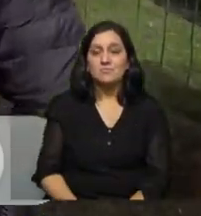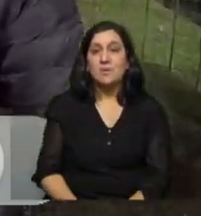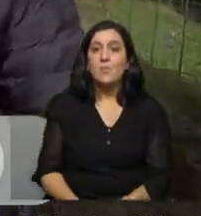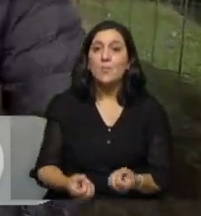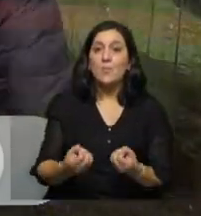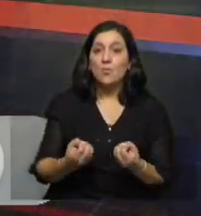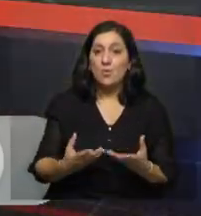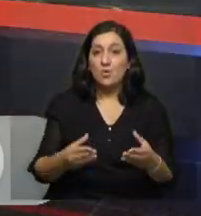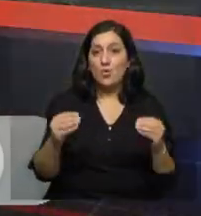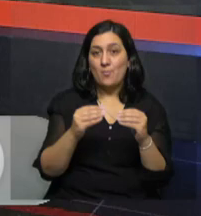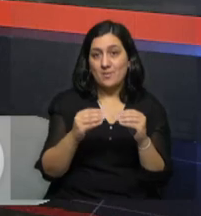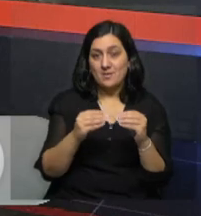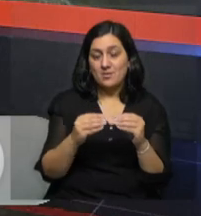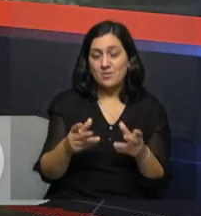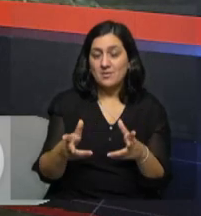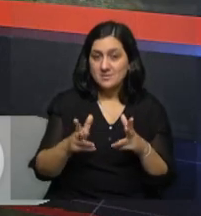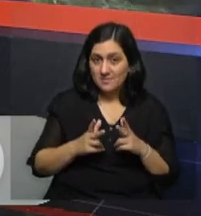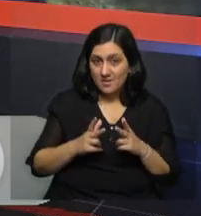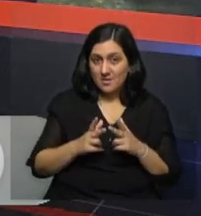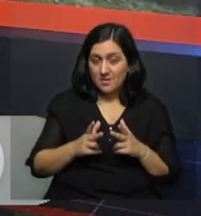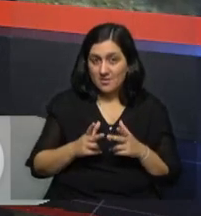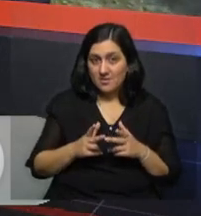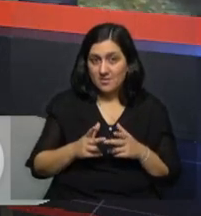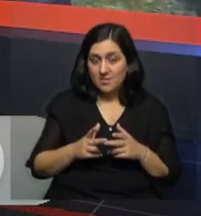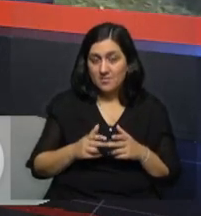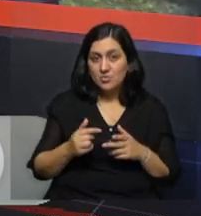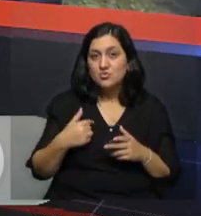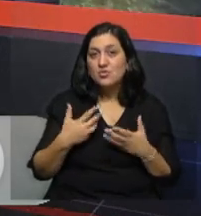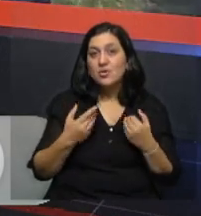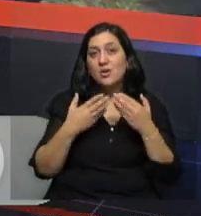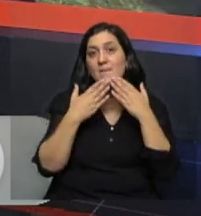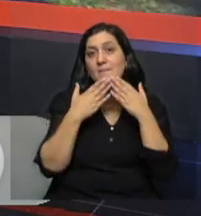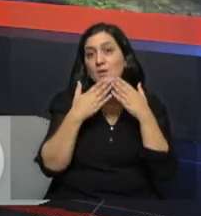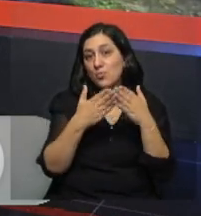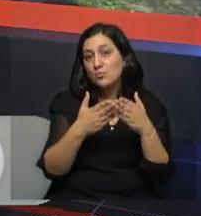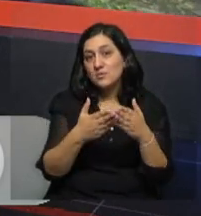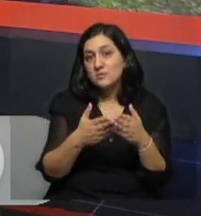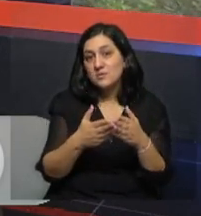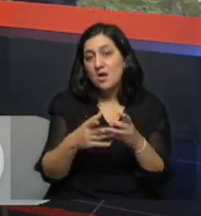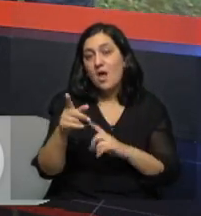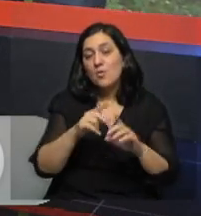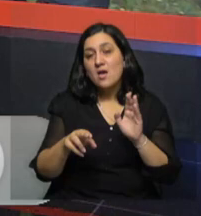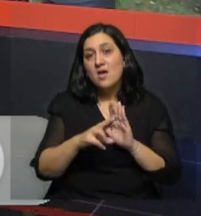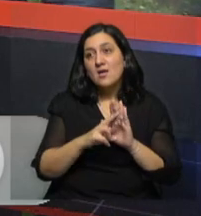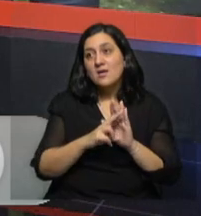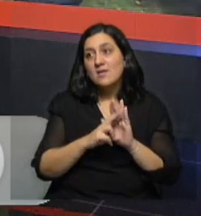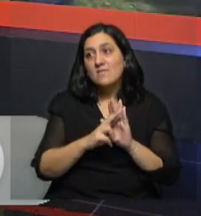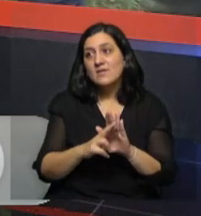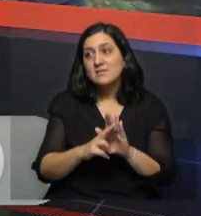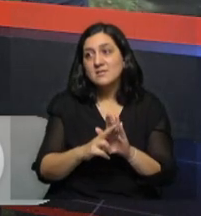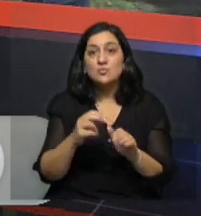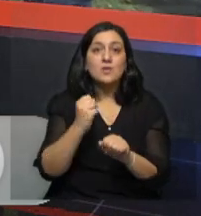bueno, compañeros y compañeras, dime, Fito. No, porque para que le preguntes alguna referencia a su paso por el